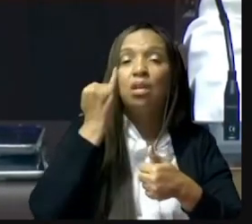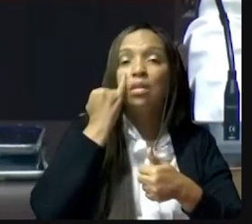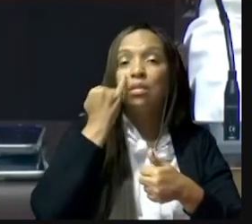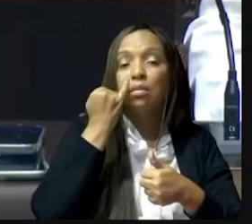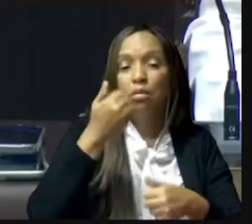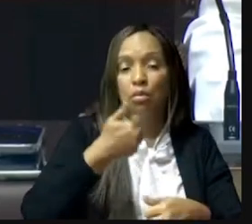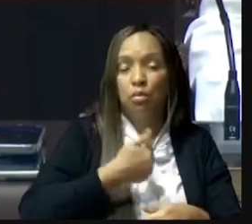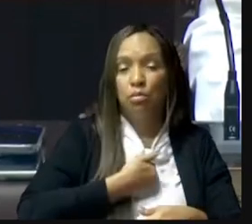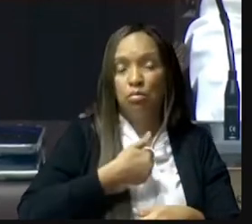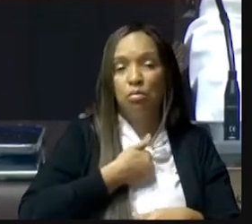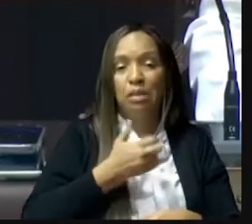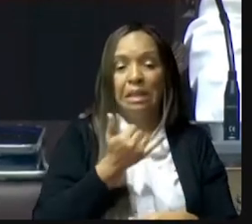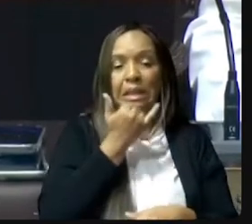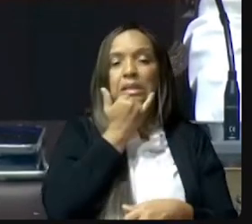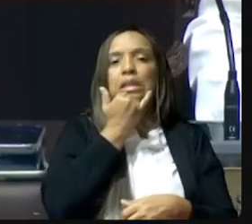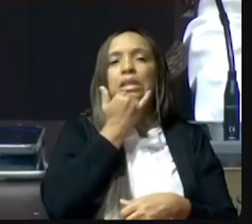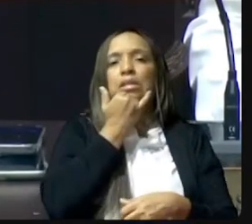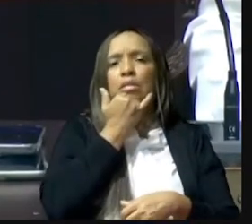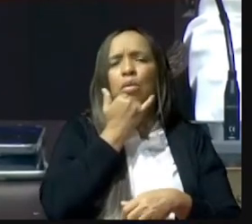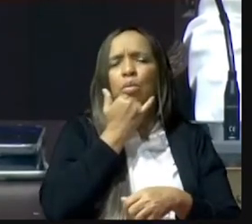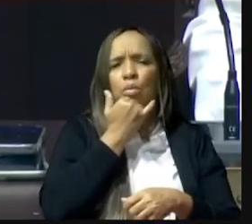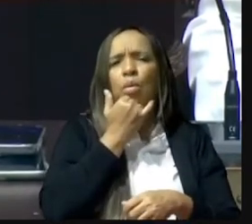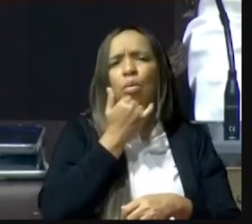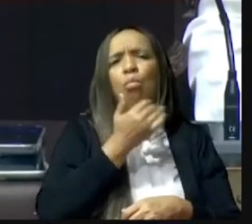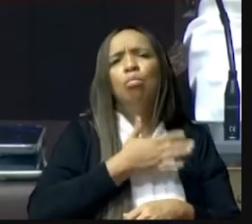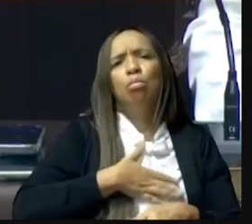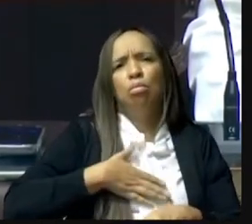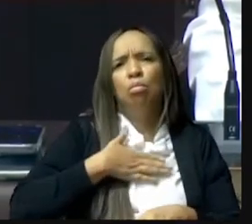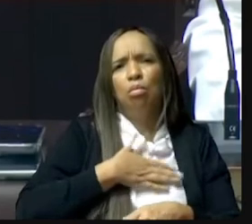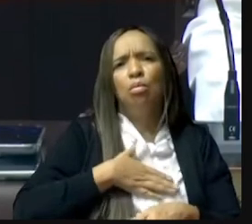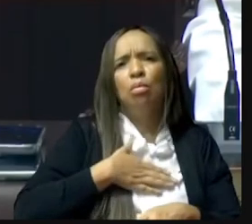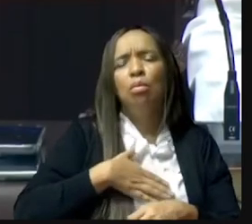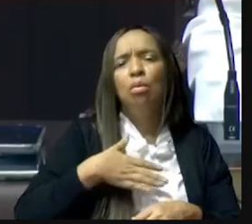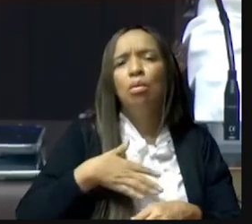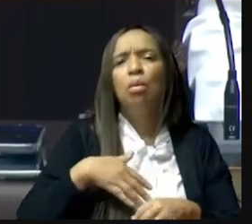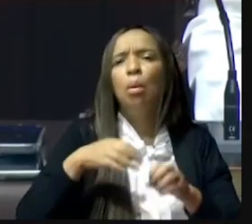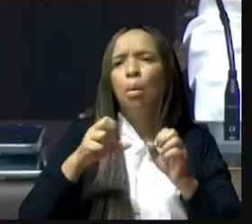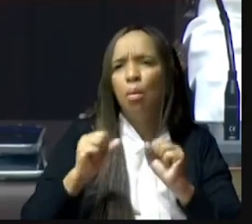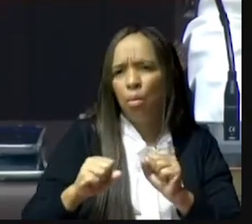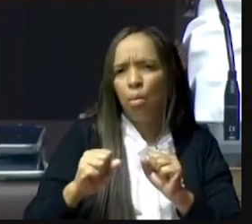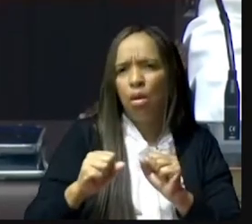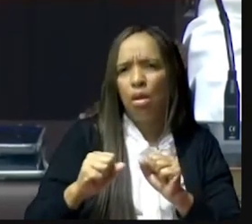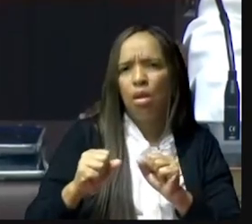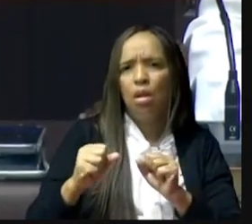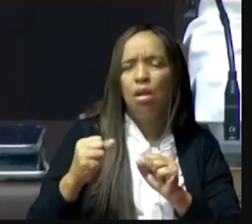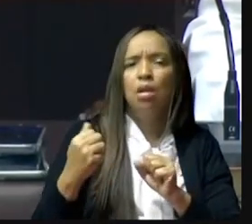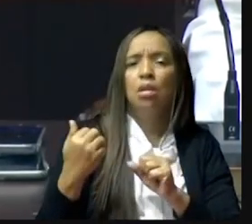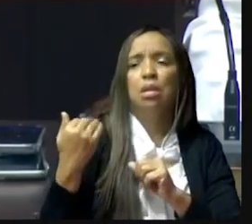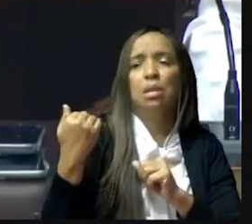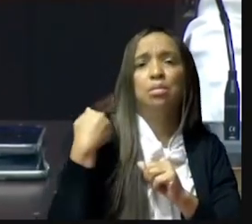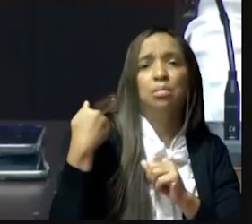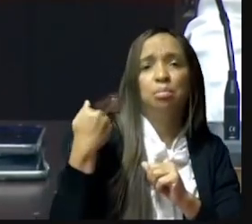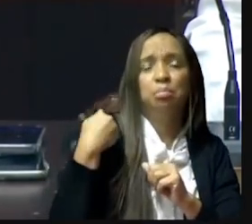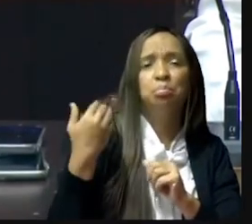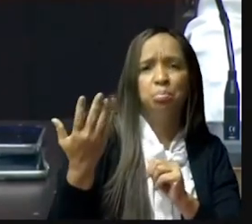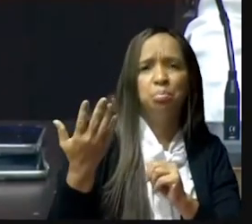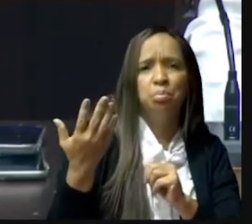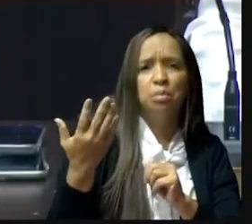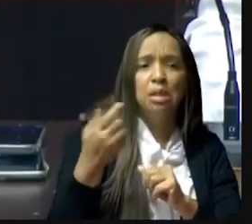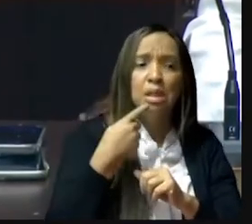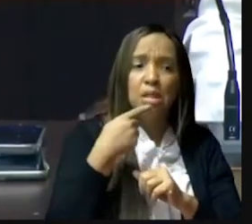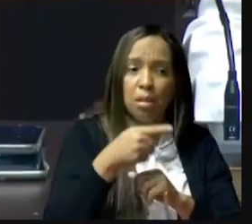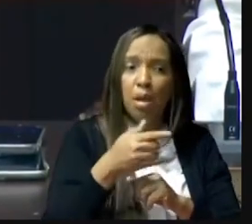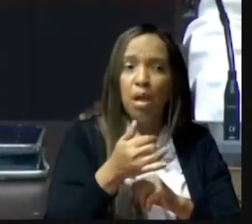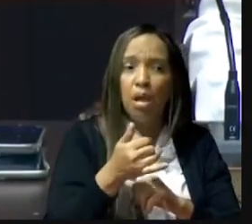Melo a mis amigos le pido que si me lo pueden enseñar en privado mejor pero si me lo señalan si me lo